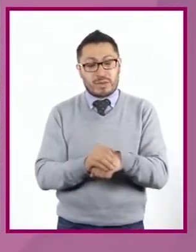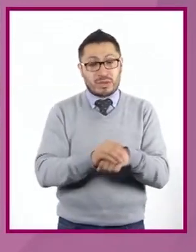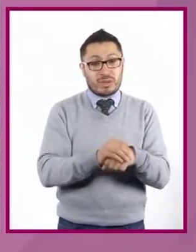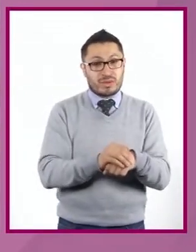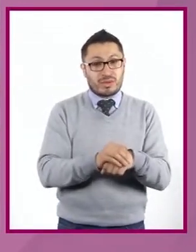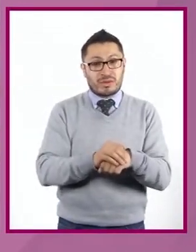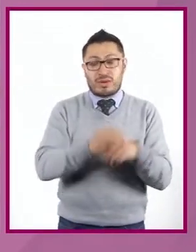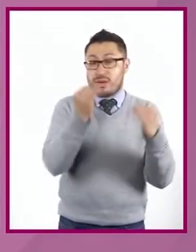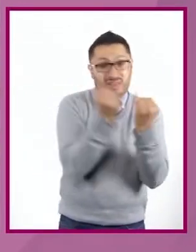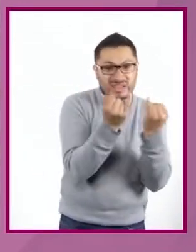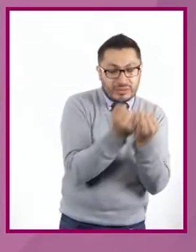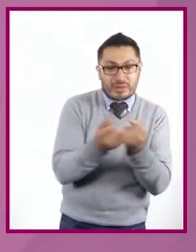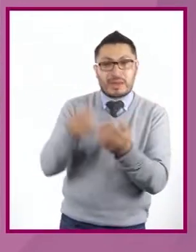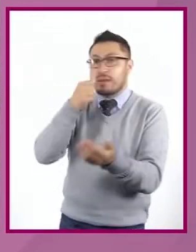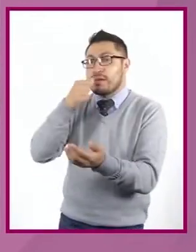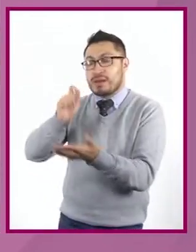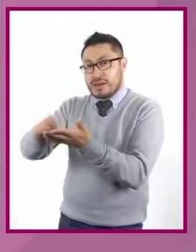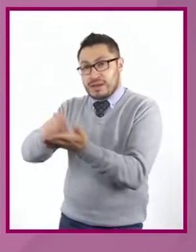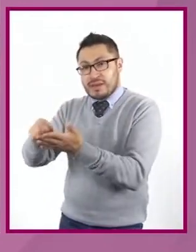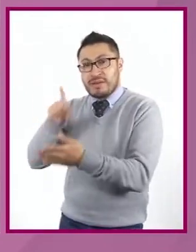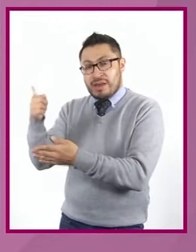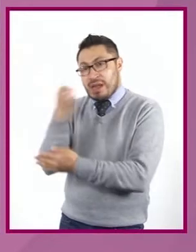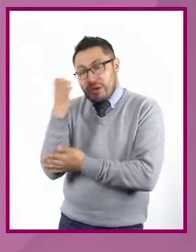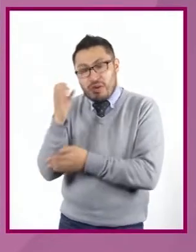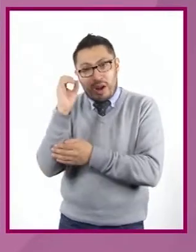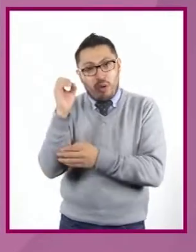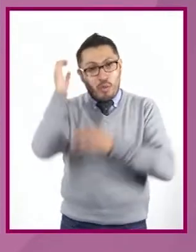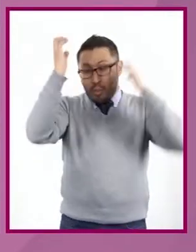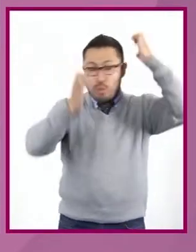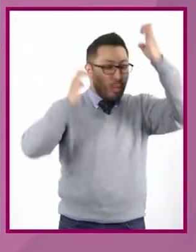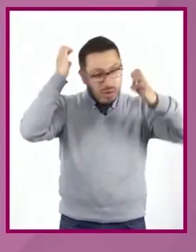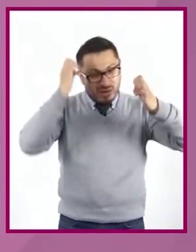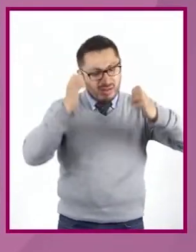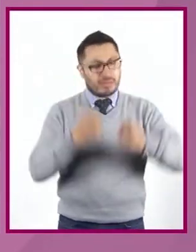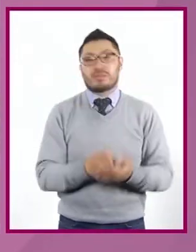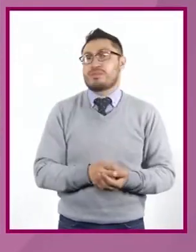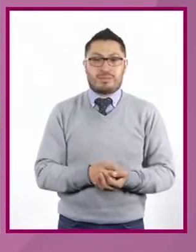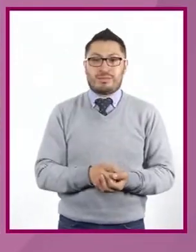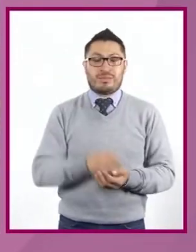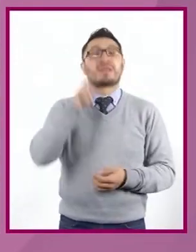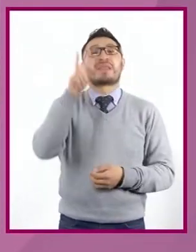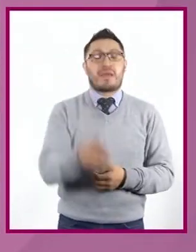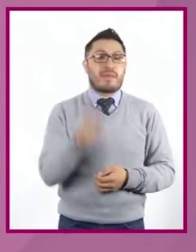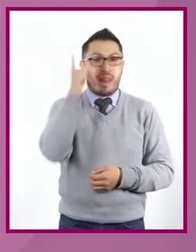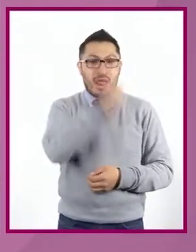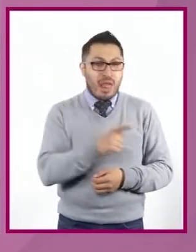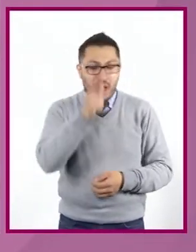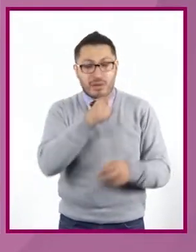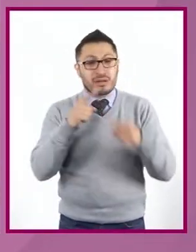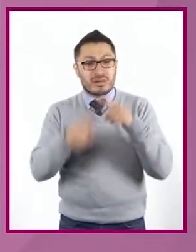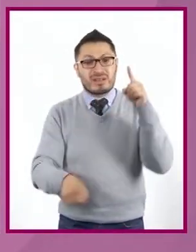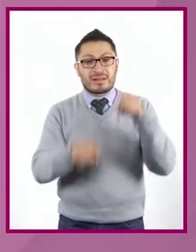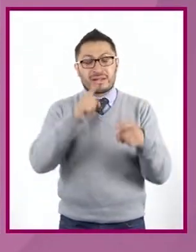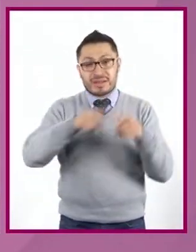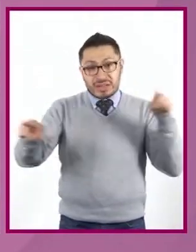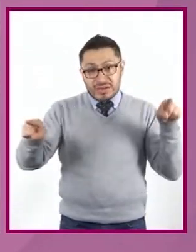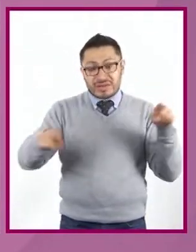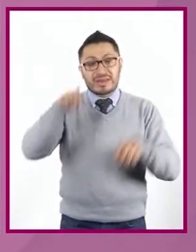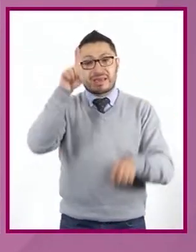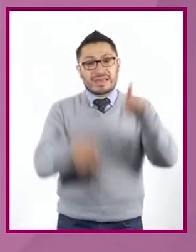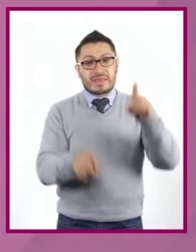para la escuela o en una exposición. En realidad empleamos un lenguaje distinto, dependiendo de la situación comunicativa en la